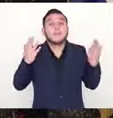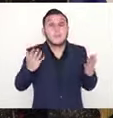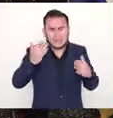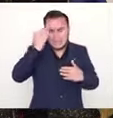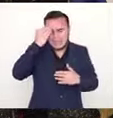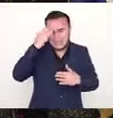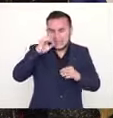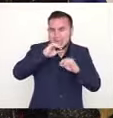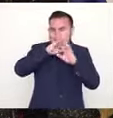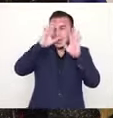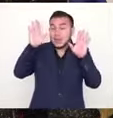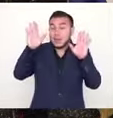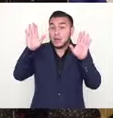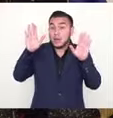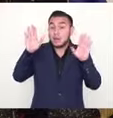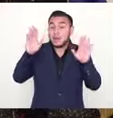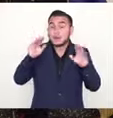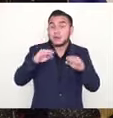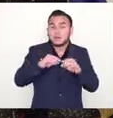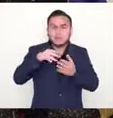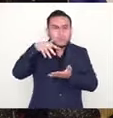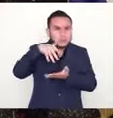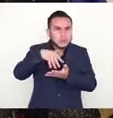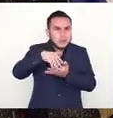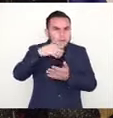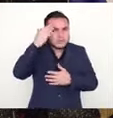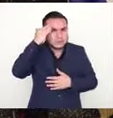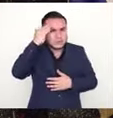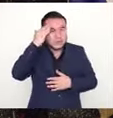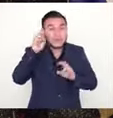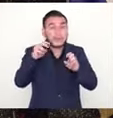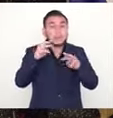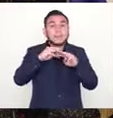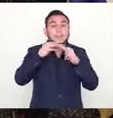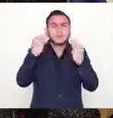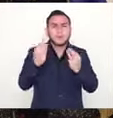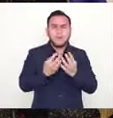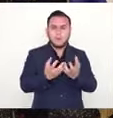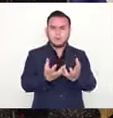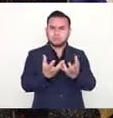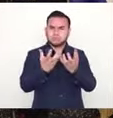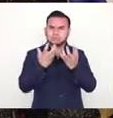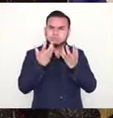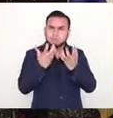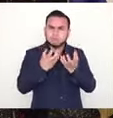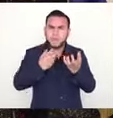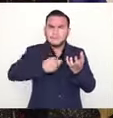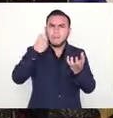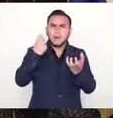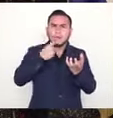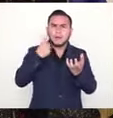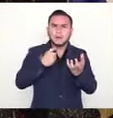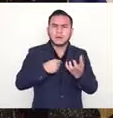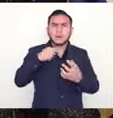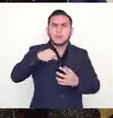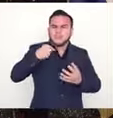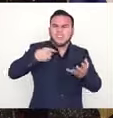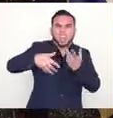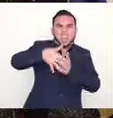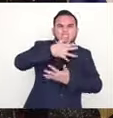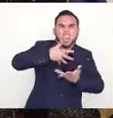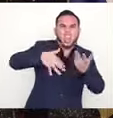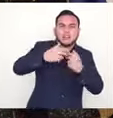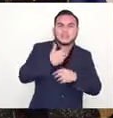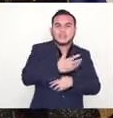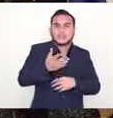no privado público a las pandillas por un incremento que hubo en unos días de homicidio fue que dicen hoy los vamos a revolver a